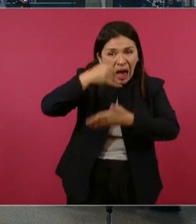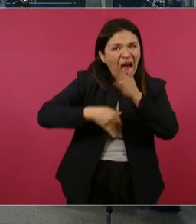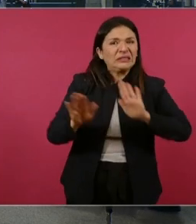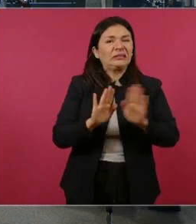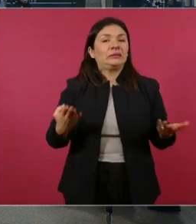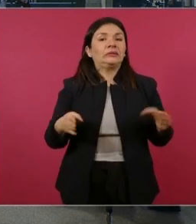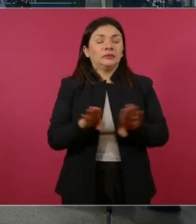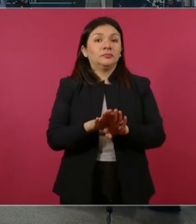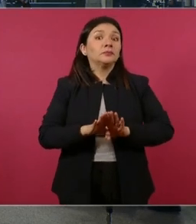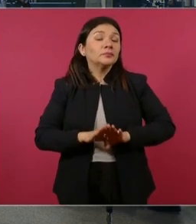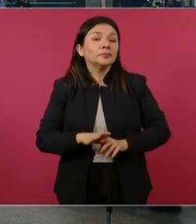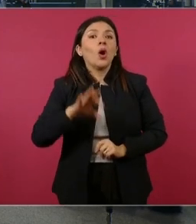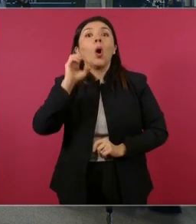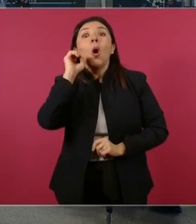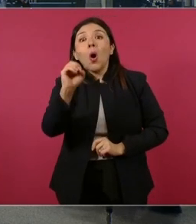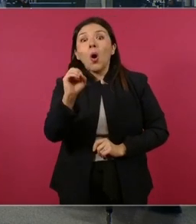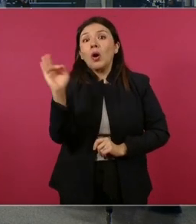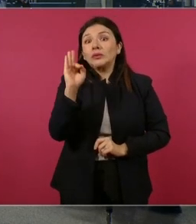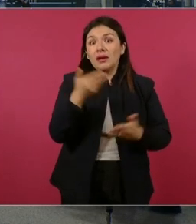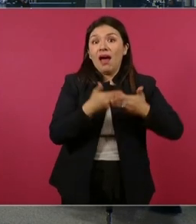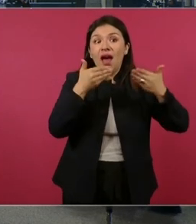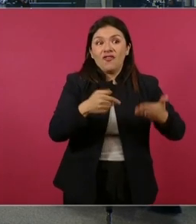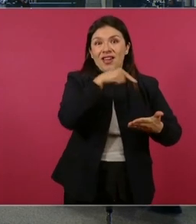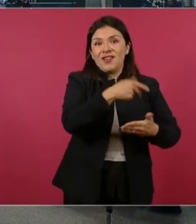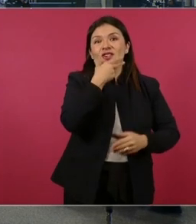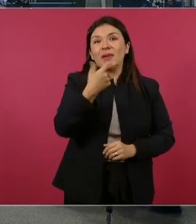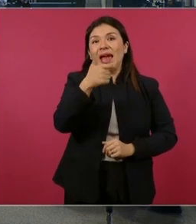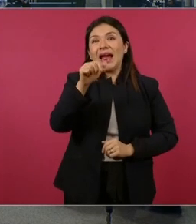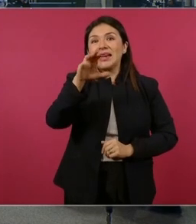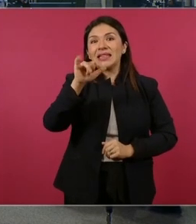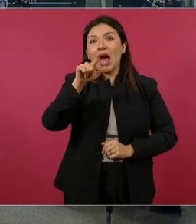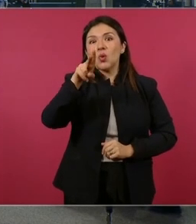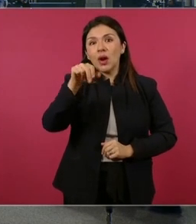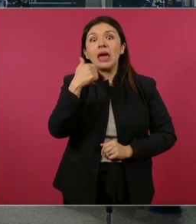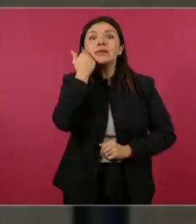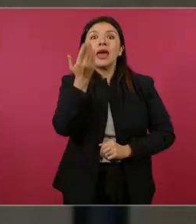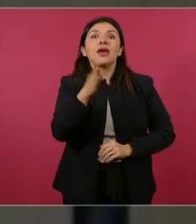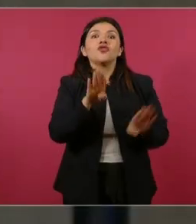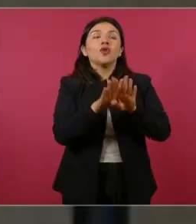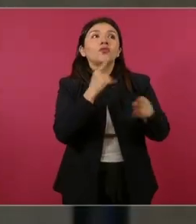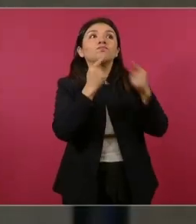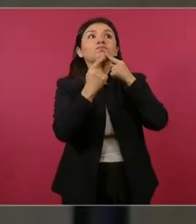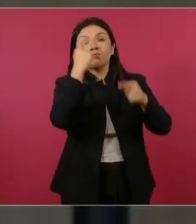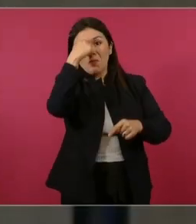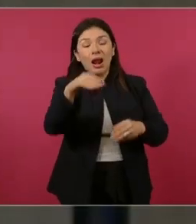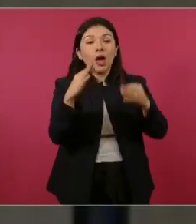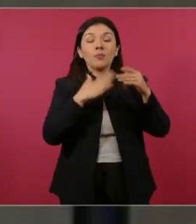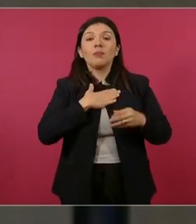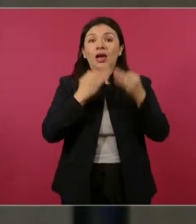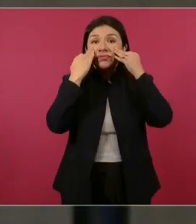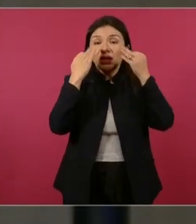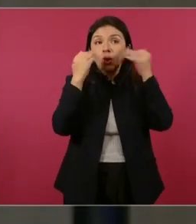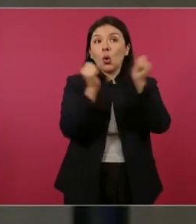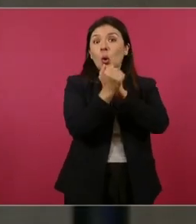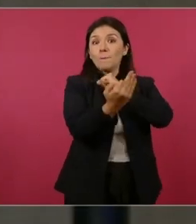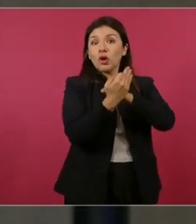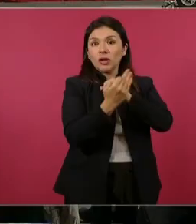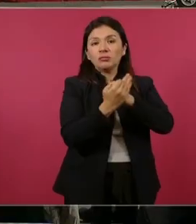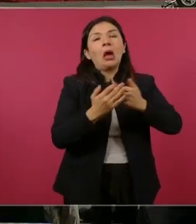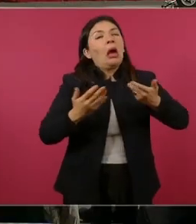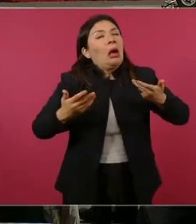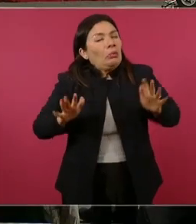¿Será que ahora sí esté negociando Genaro García Luna para ser testigo protegido? No, me meto en eso, pero sí